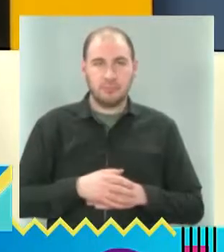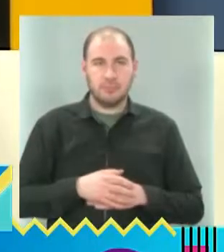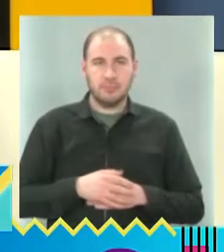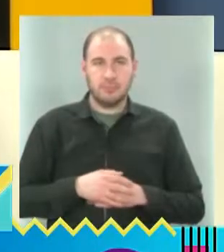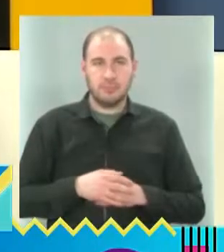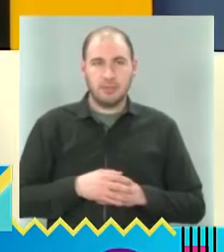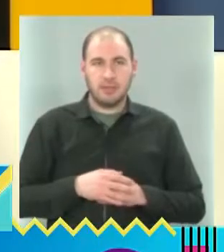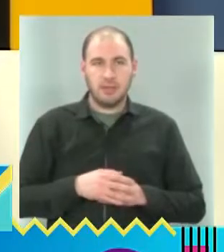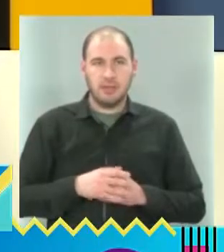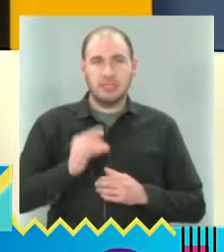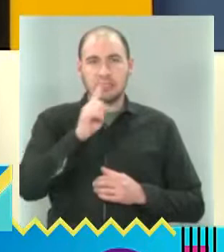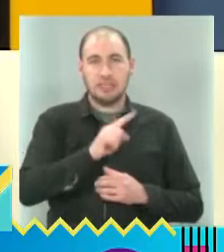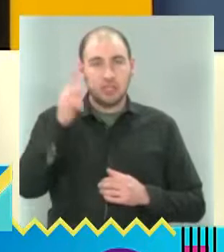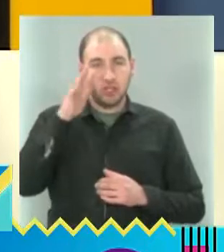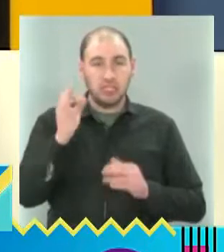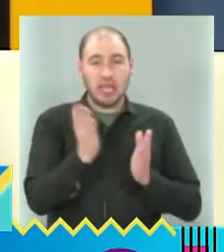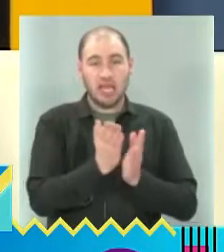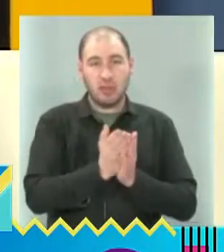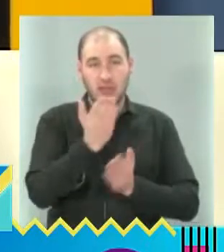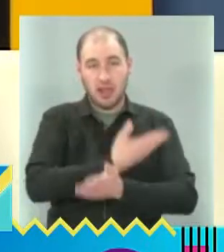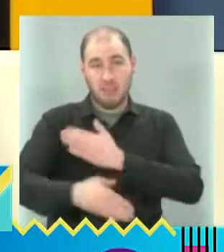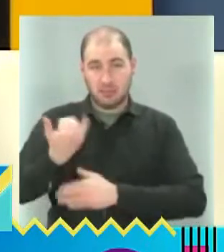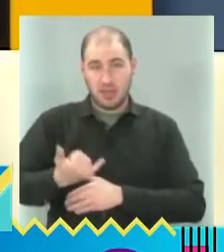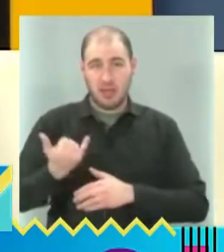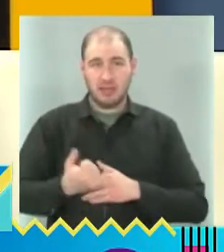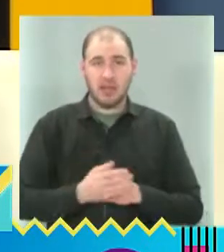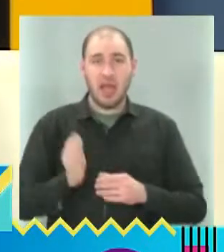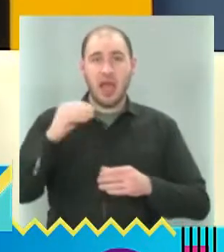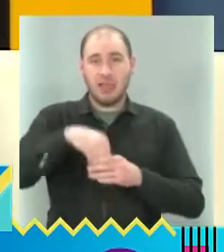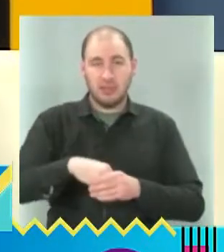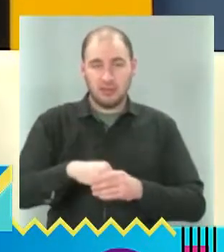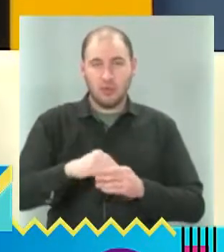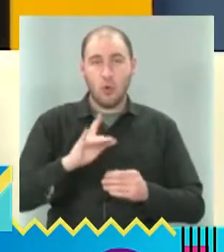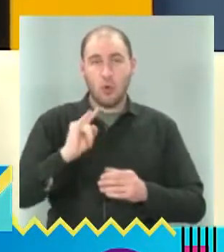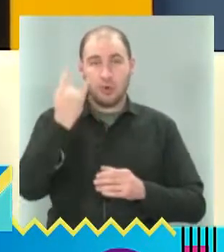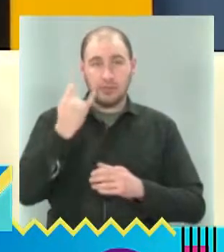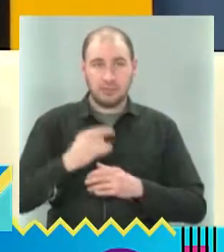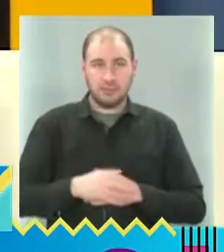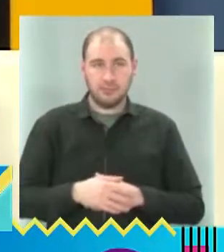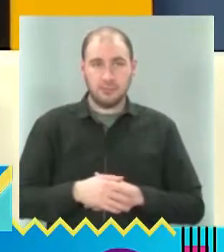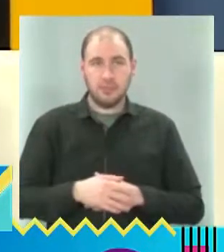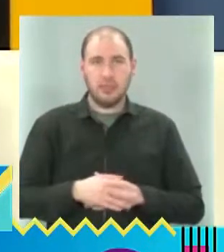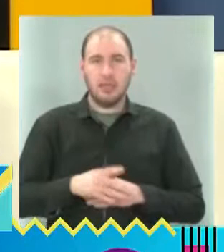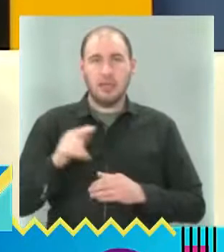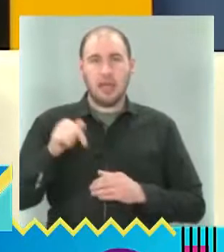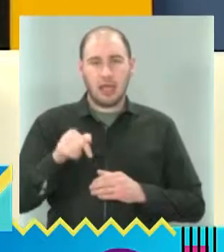el tener 180 estudiantes con discapacidad dentro del ámbito de la universidad ya nos